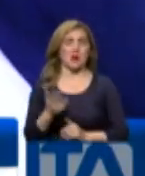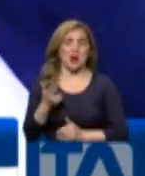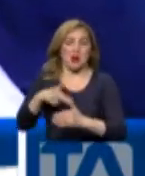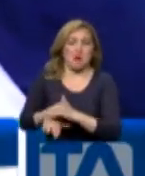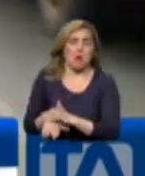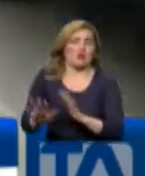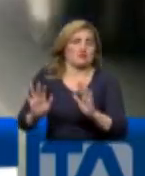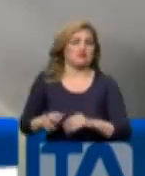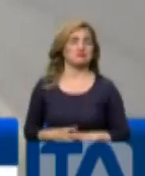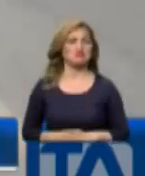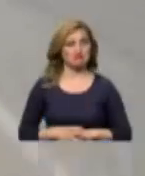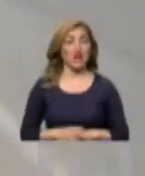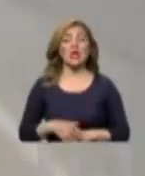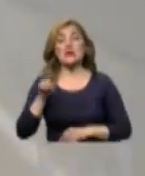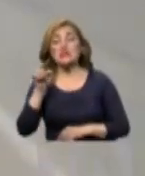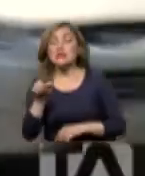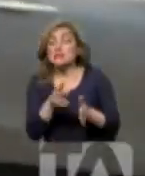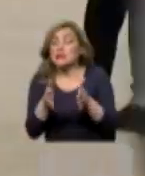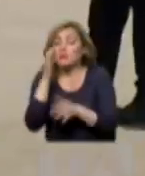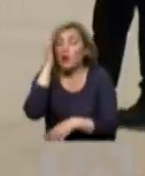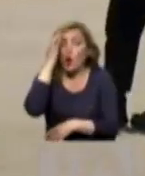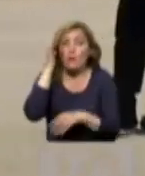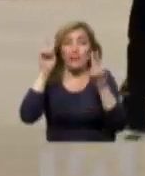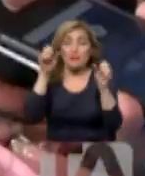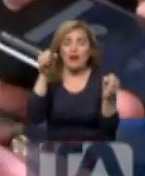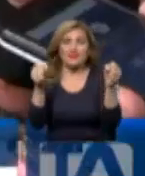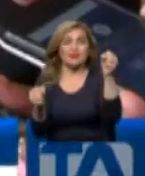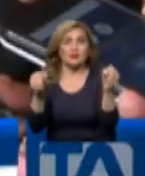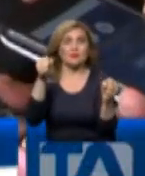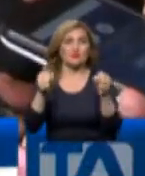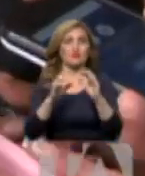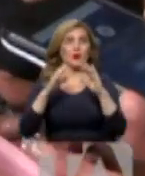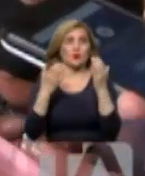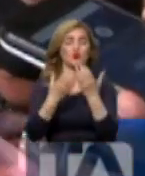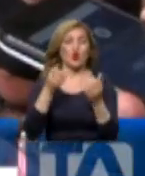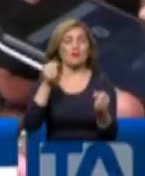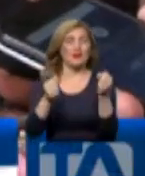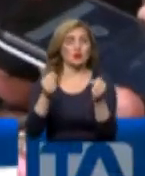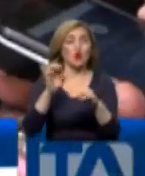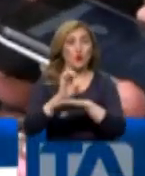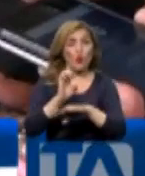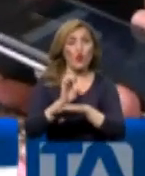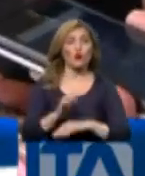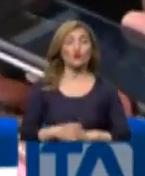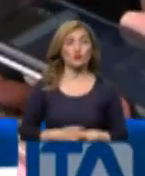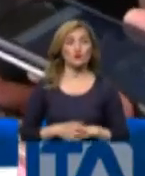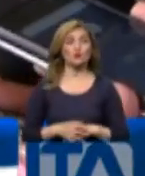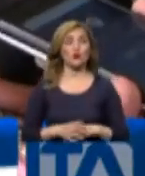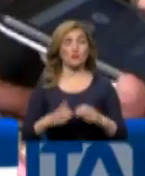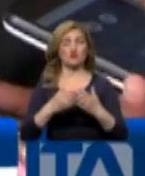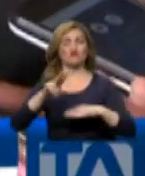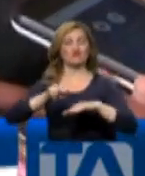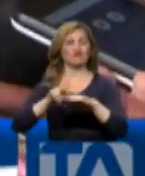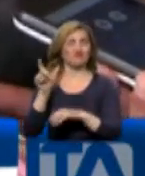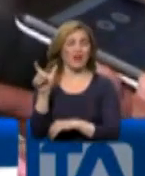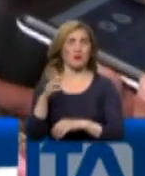es lo que se presenta. Las vías ya no solo preocupan en materia de tránsito. La Comisión de Tránsito del Ecuador no se hace cargo